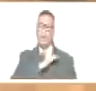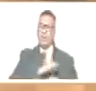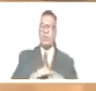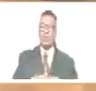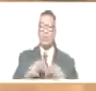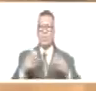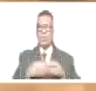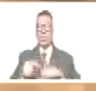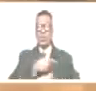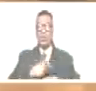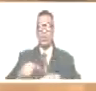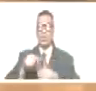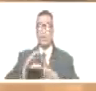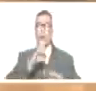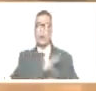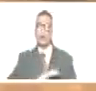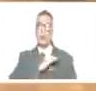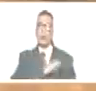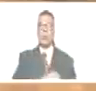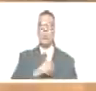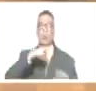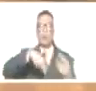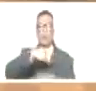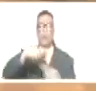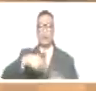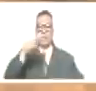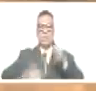Comisión de la Revolución Judicial.